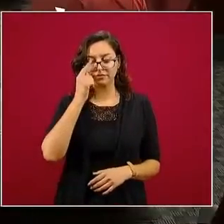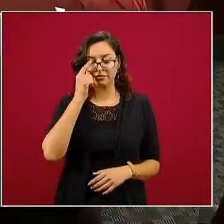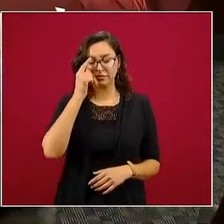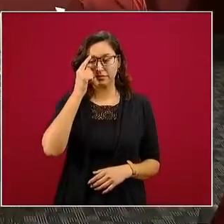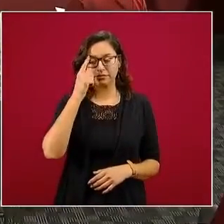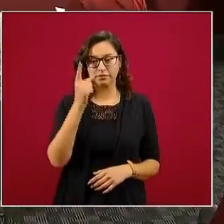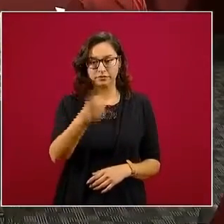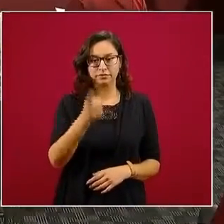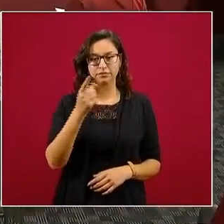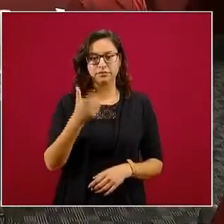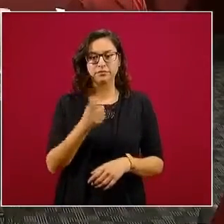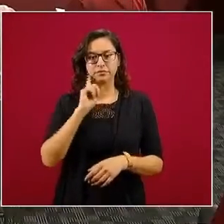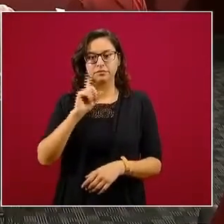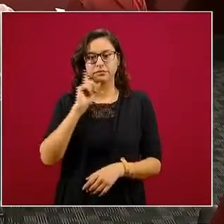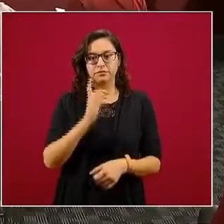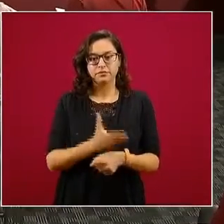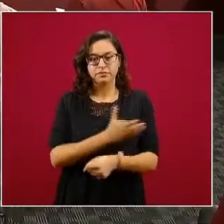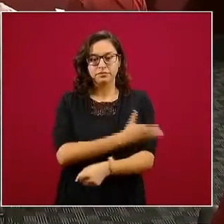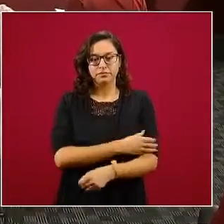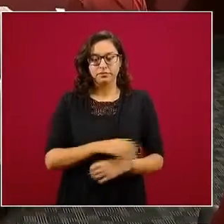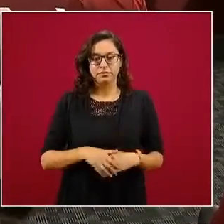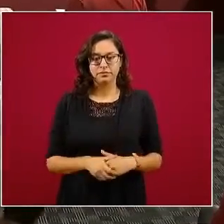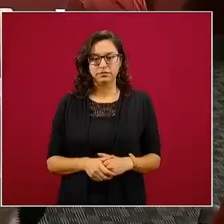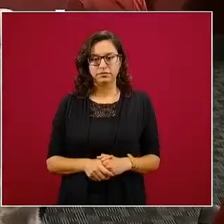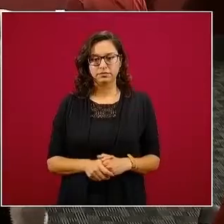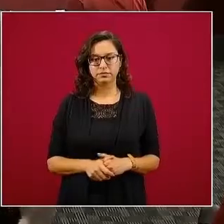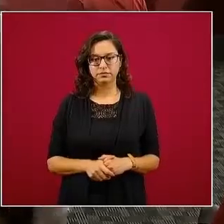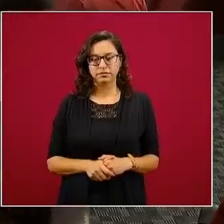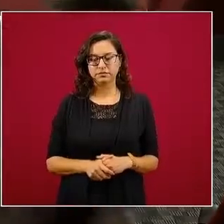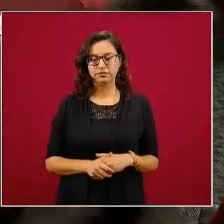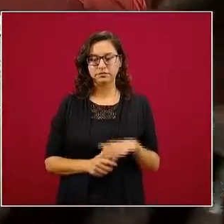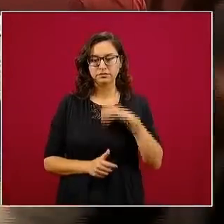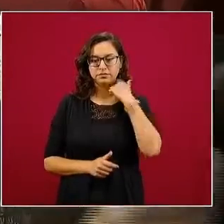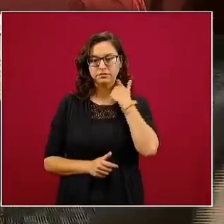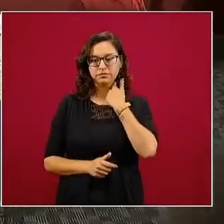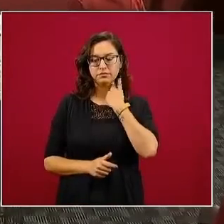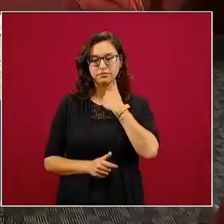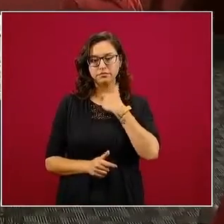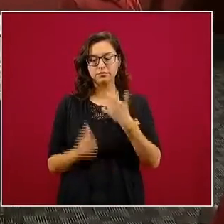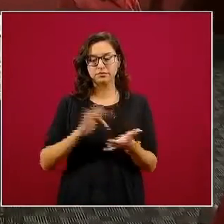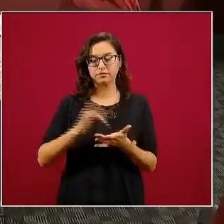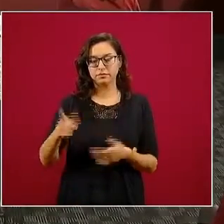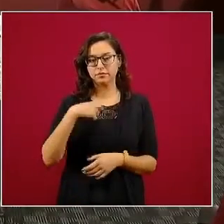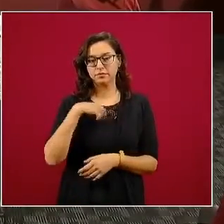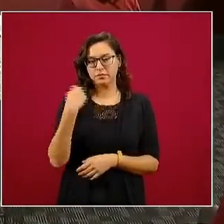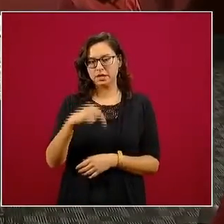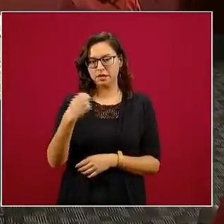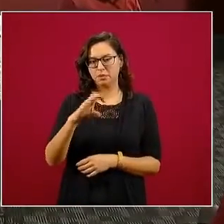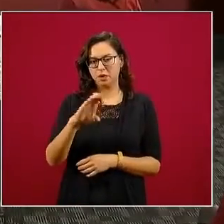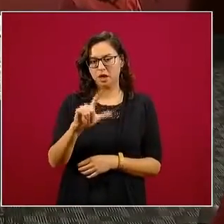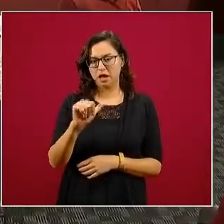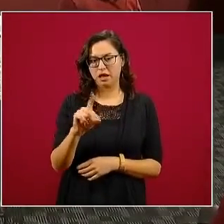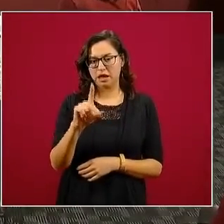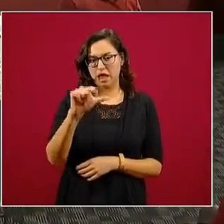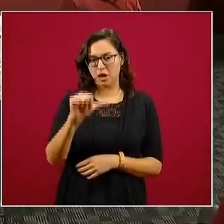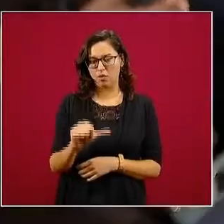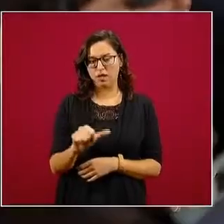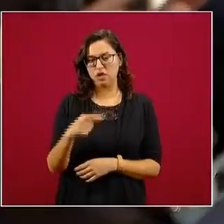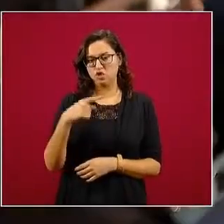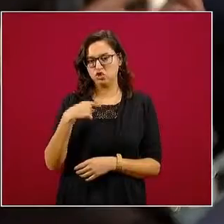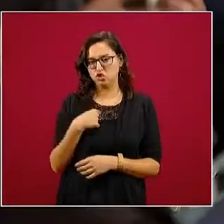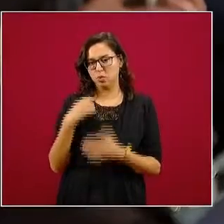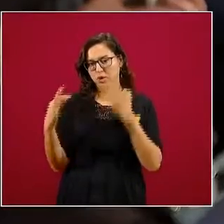pues esta empatía de números, de cifras y de proyectos para hacer frente a la pandemia? Gracias. Con mucho gusto lo comento y